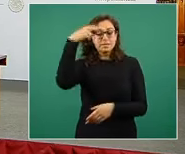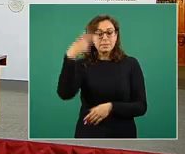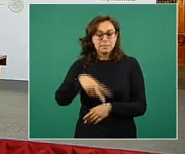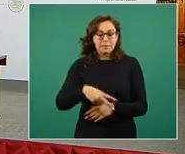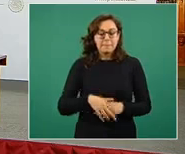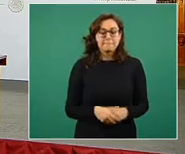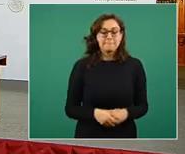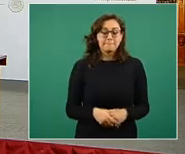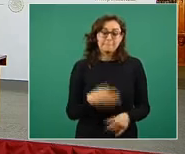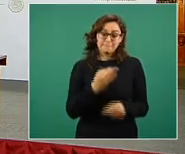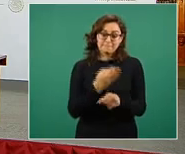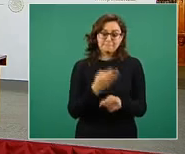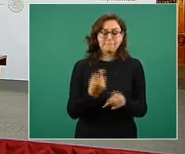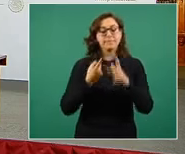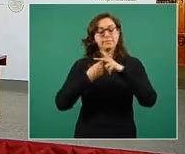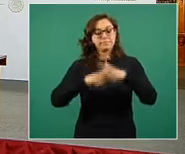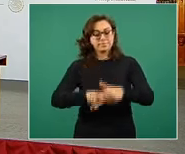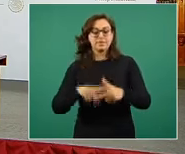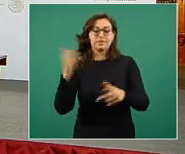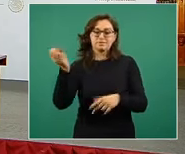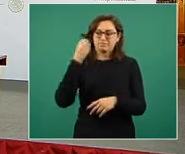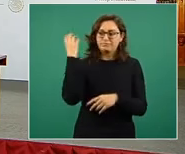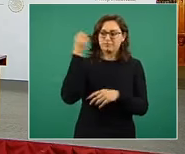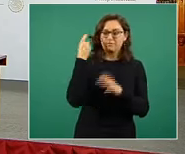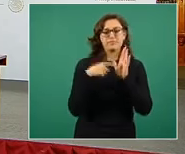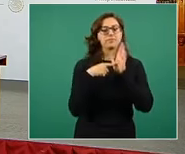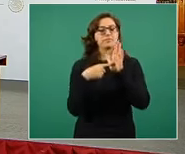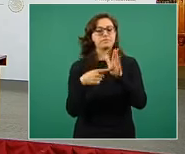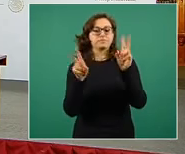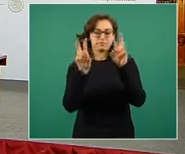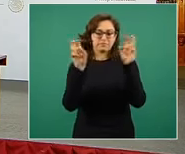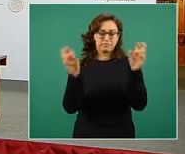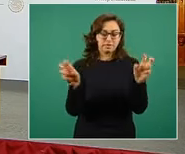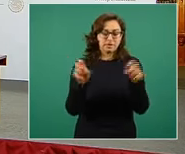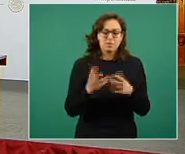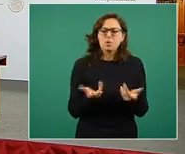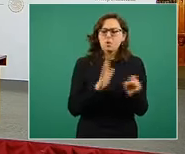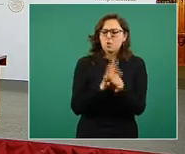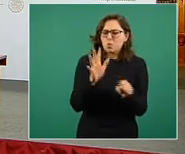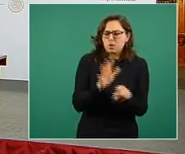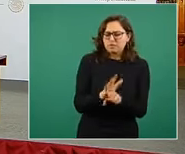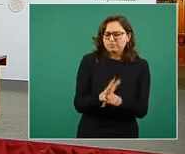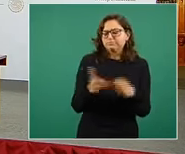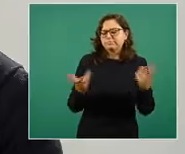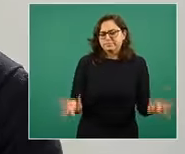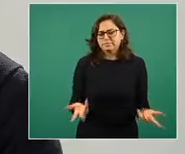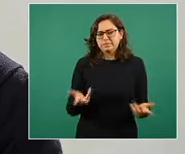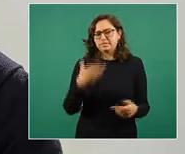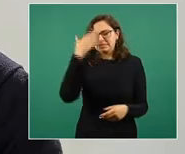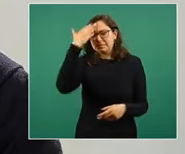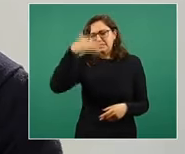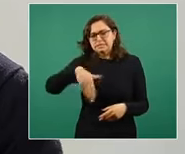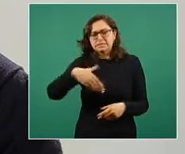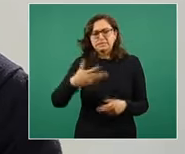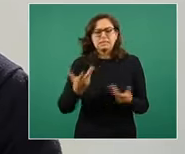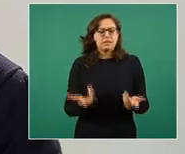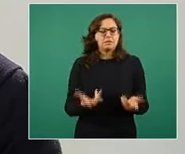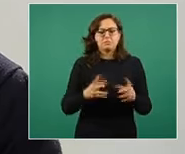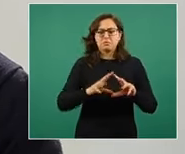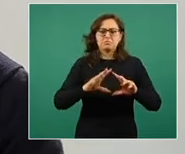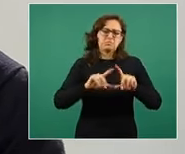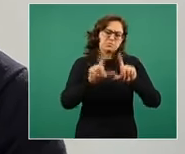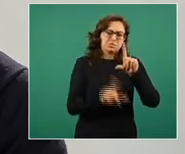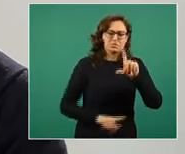la presentación de esta noche. El día de hoy tendremos la actualización precisamente de las estadísticas a nivel